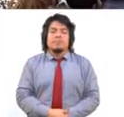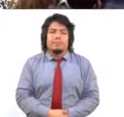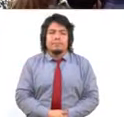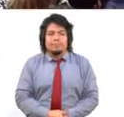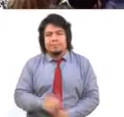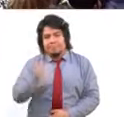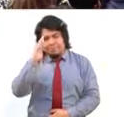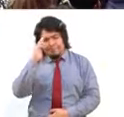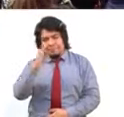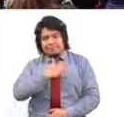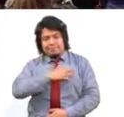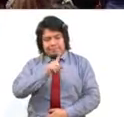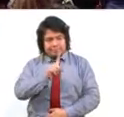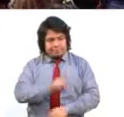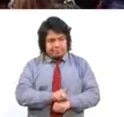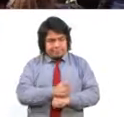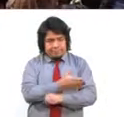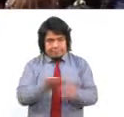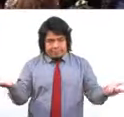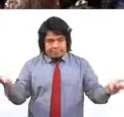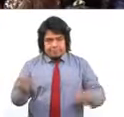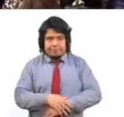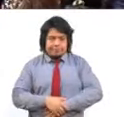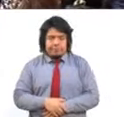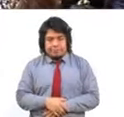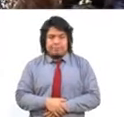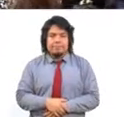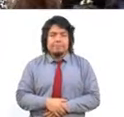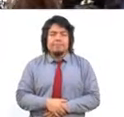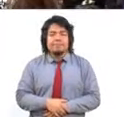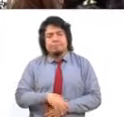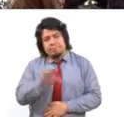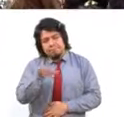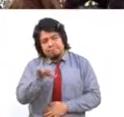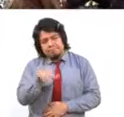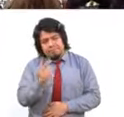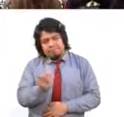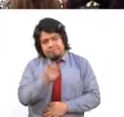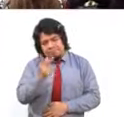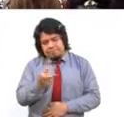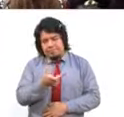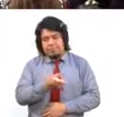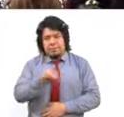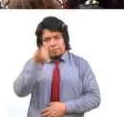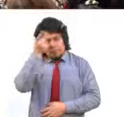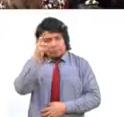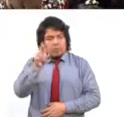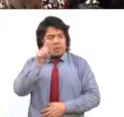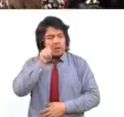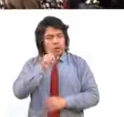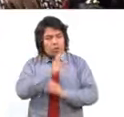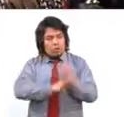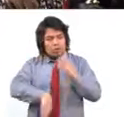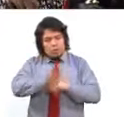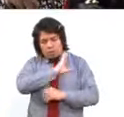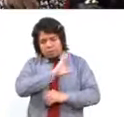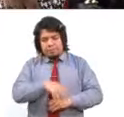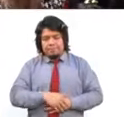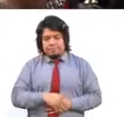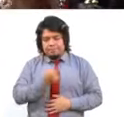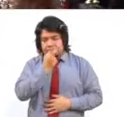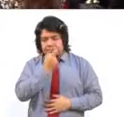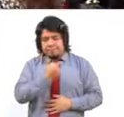¿Qué tal? Muy buenos días a todas, a todos. Doctora, referente precisamente a estos esfuerzos que ustedes